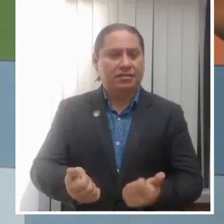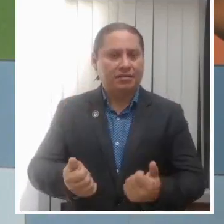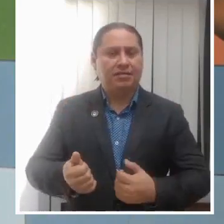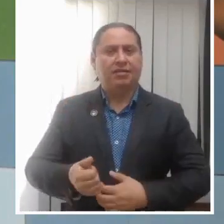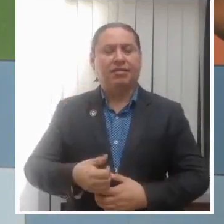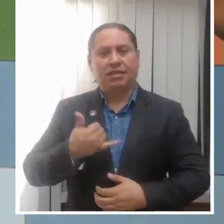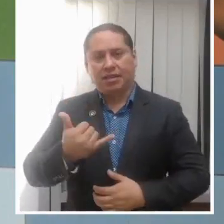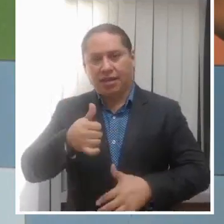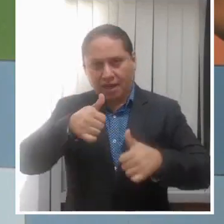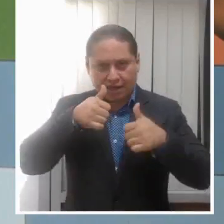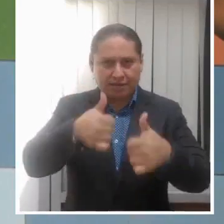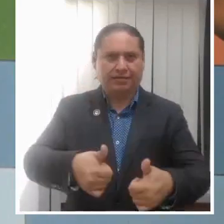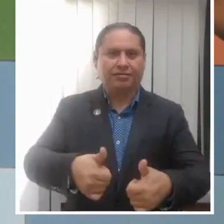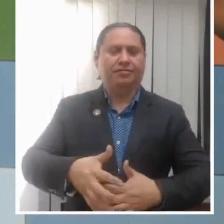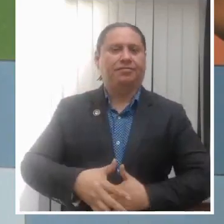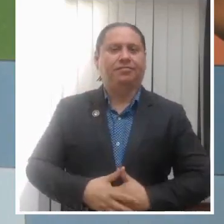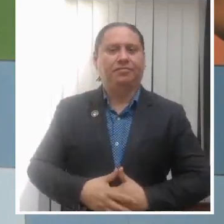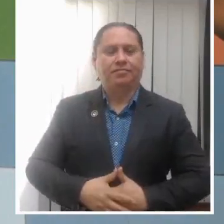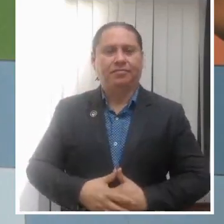y atender.